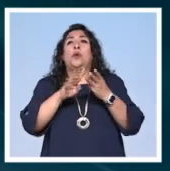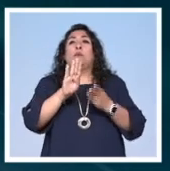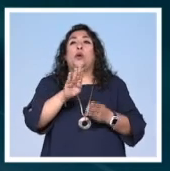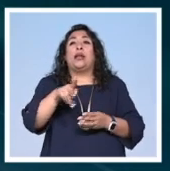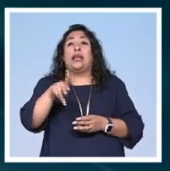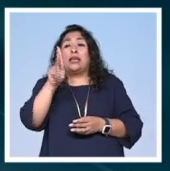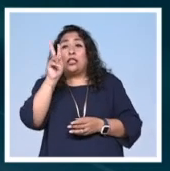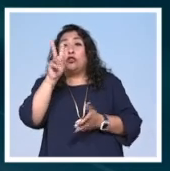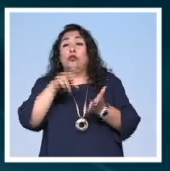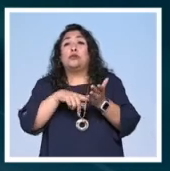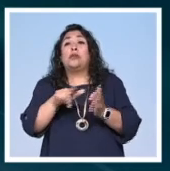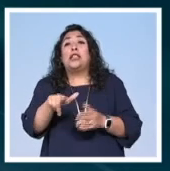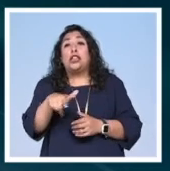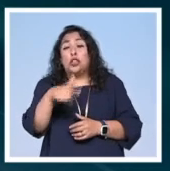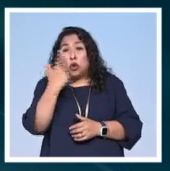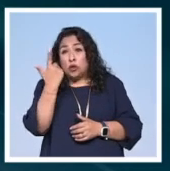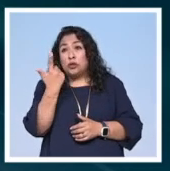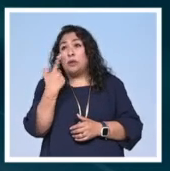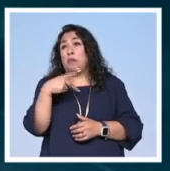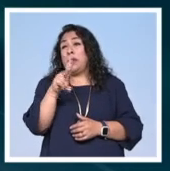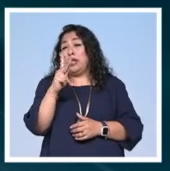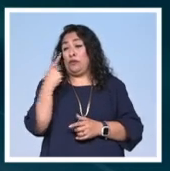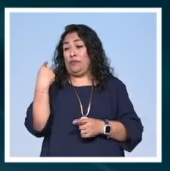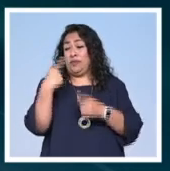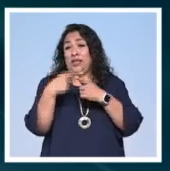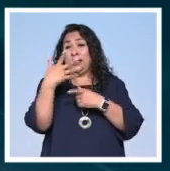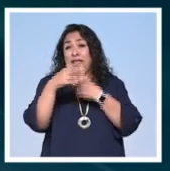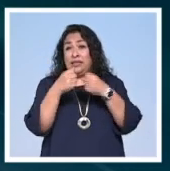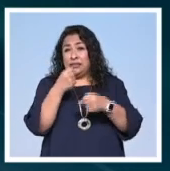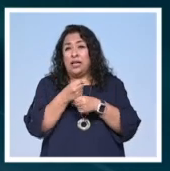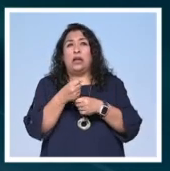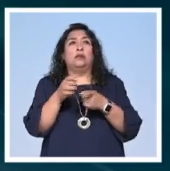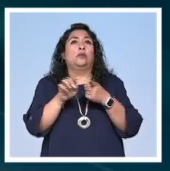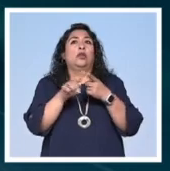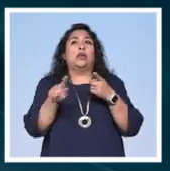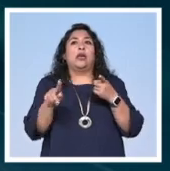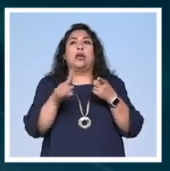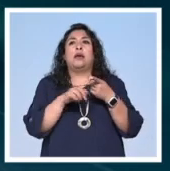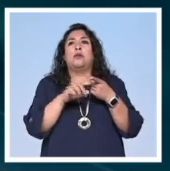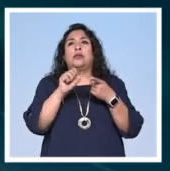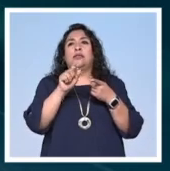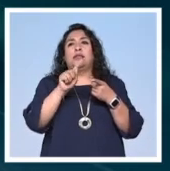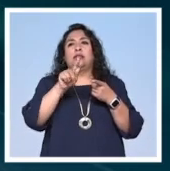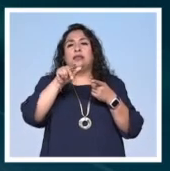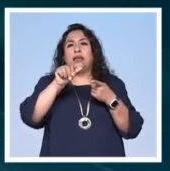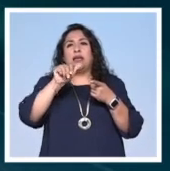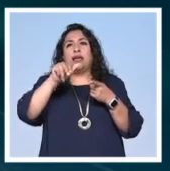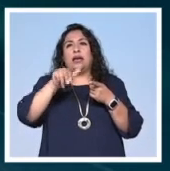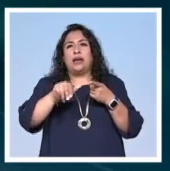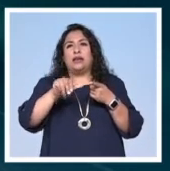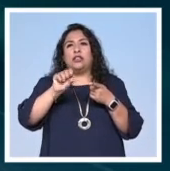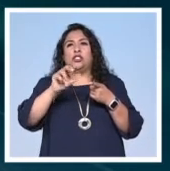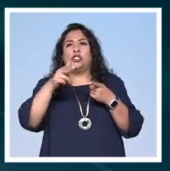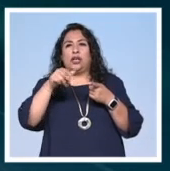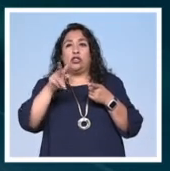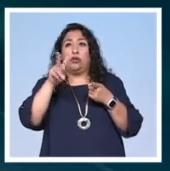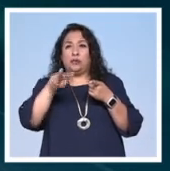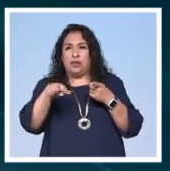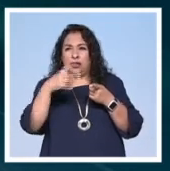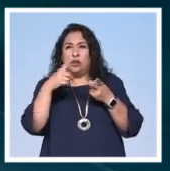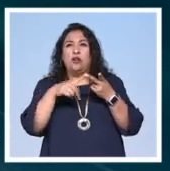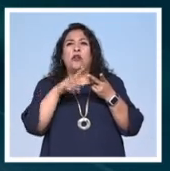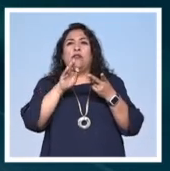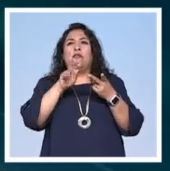en 2012 pero en tan solo una década franquicias como Steak and Shake llegó en 2014 Five